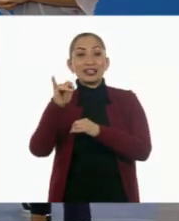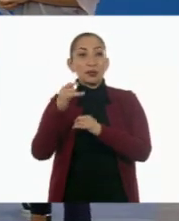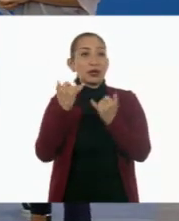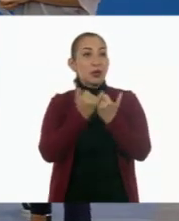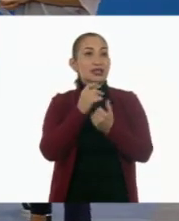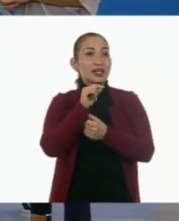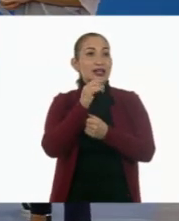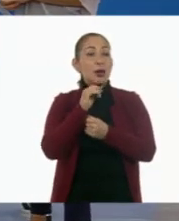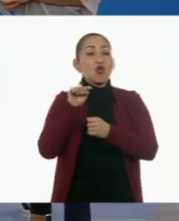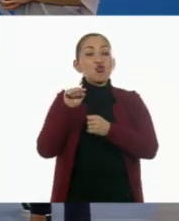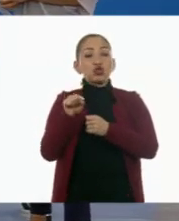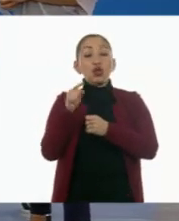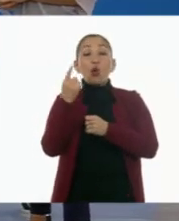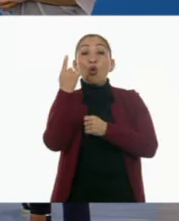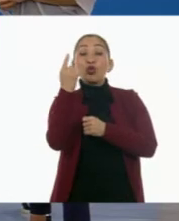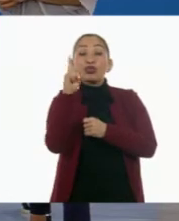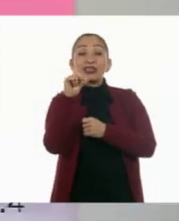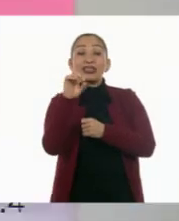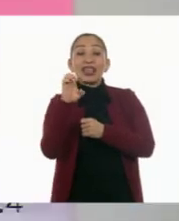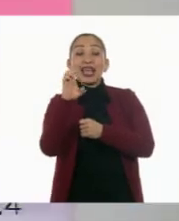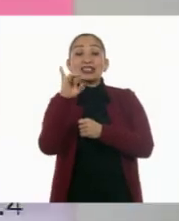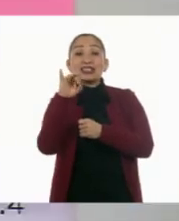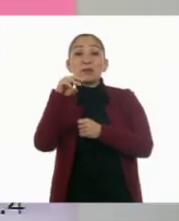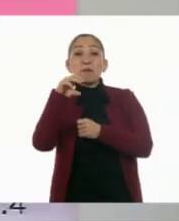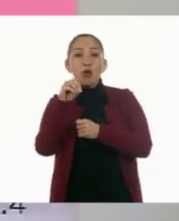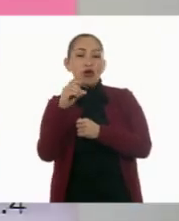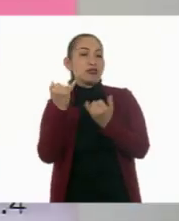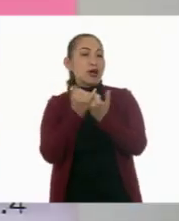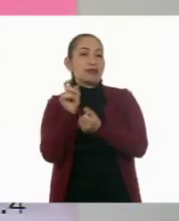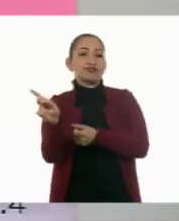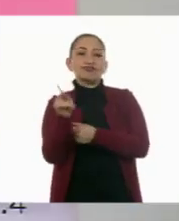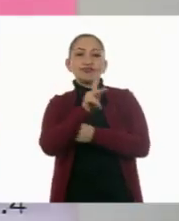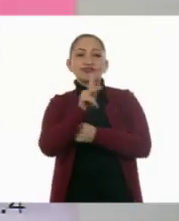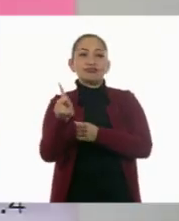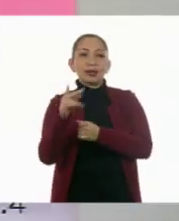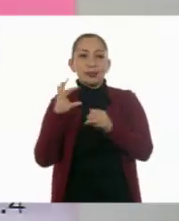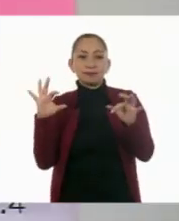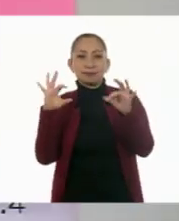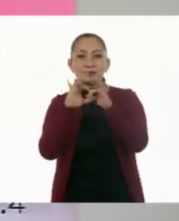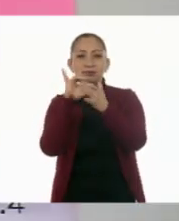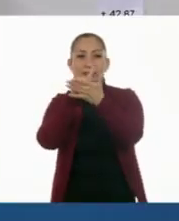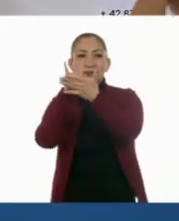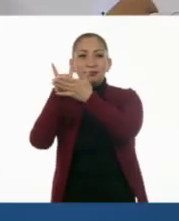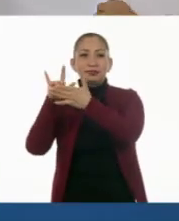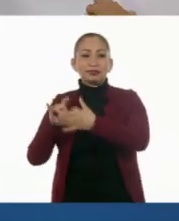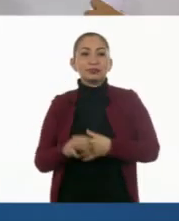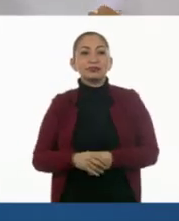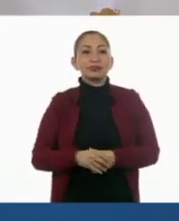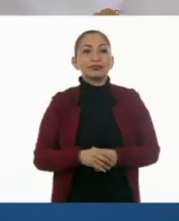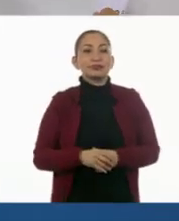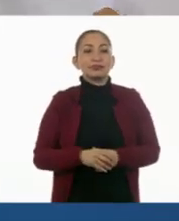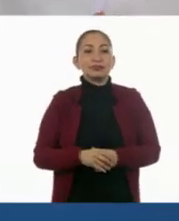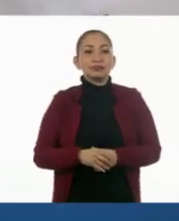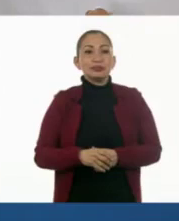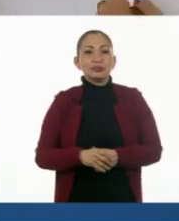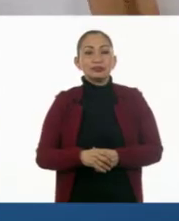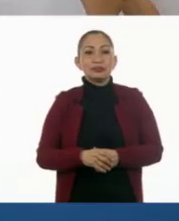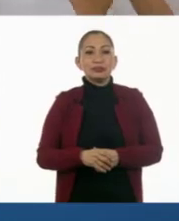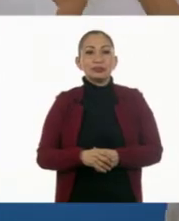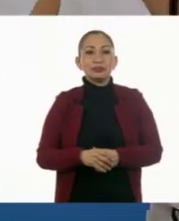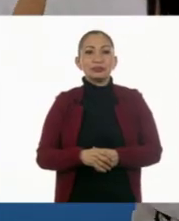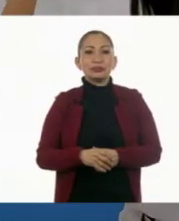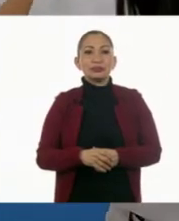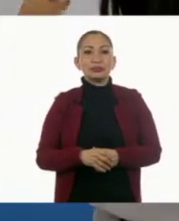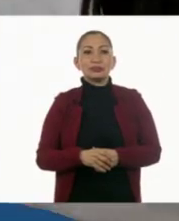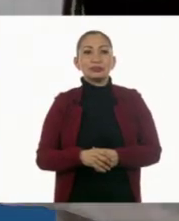79 enteros, un décimo. Uh-huh. Entonces, María, perfecto, completemos ese rompecabezas. Sí. 40, aquí